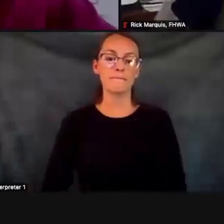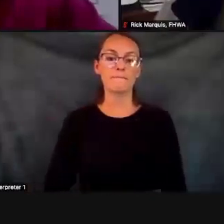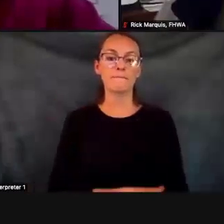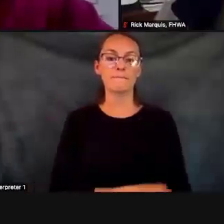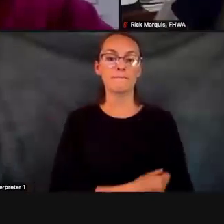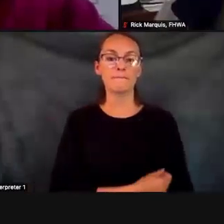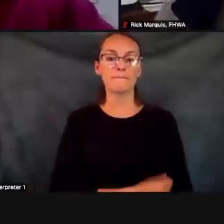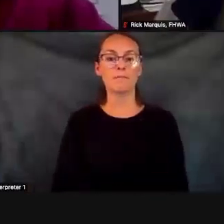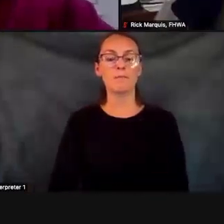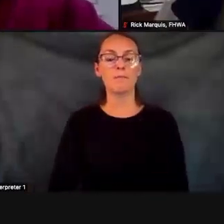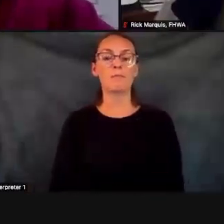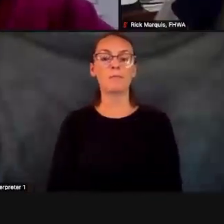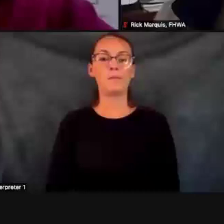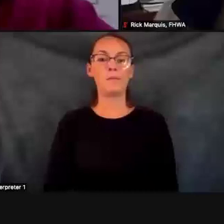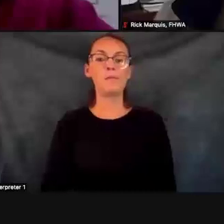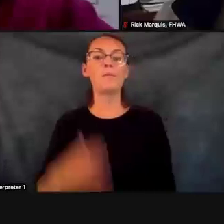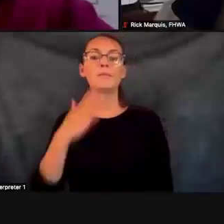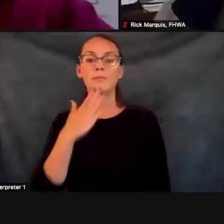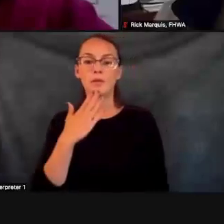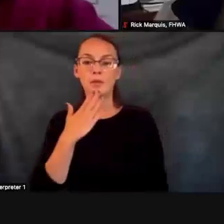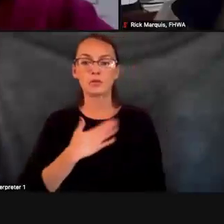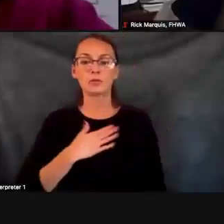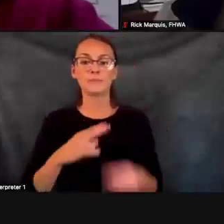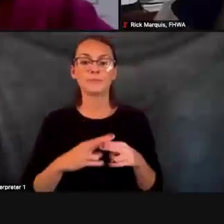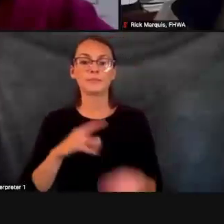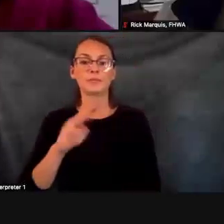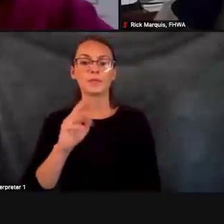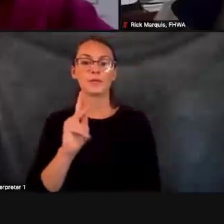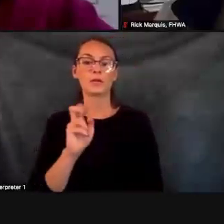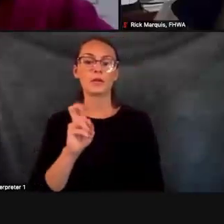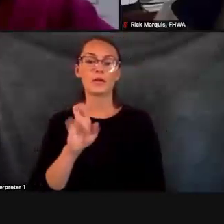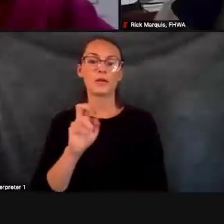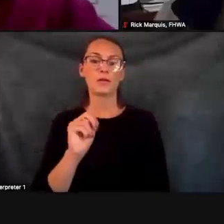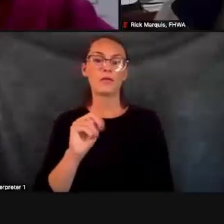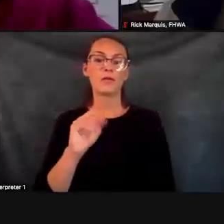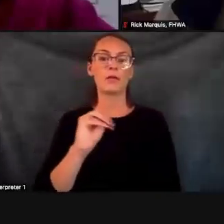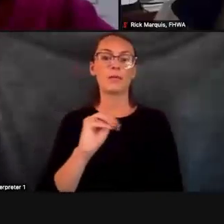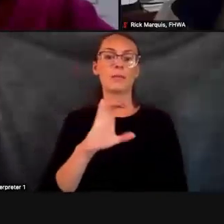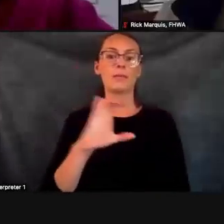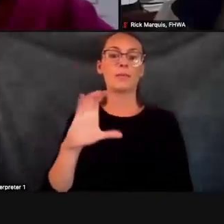Thank you. I'm Kevin. Gracias. Soy Kevin McCormick. Es